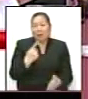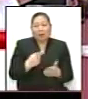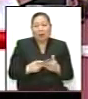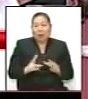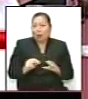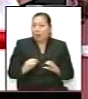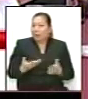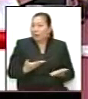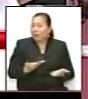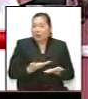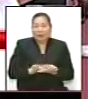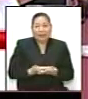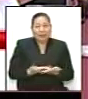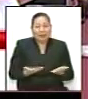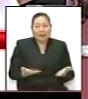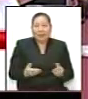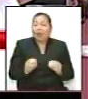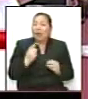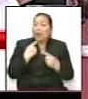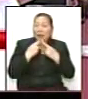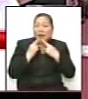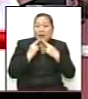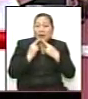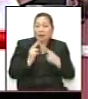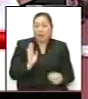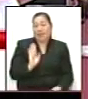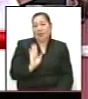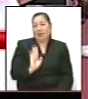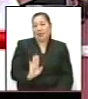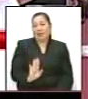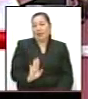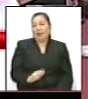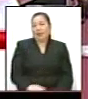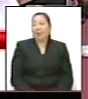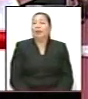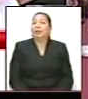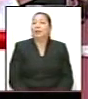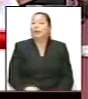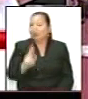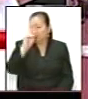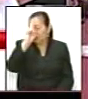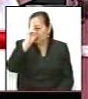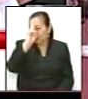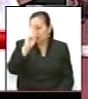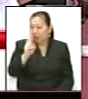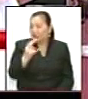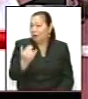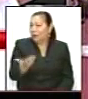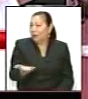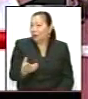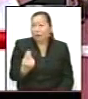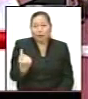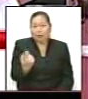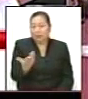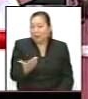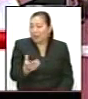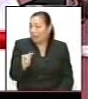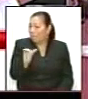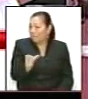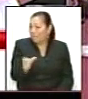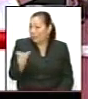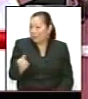se hace de repente nada. La recomendación ahí es, señor Chuy, con todo respeto, es que no solo lleguemos a las